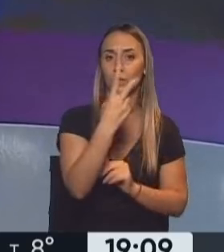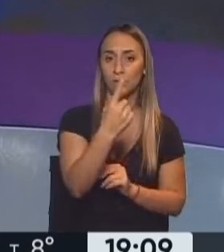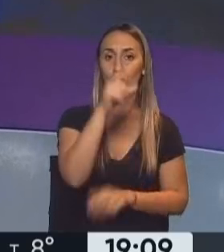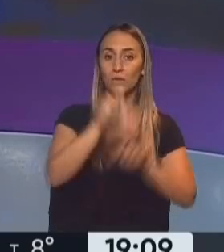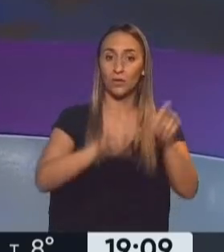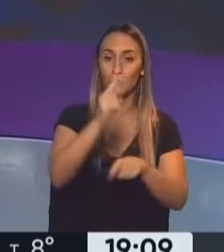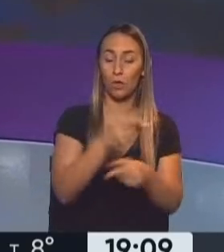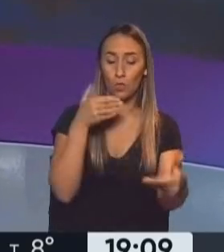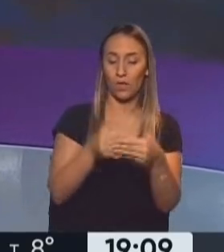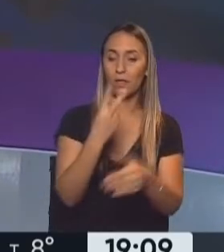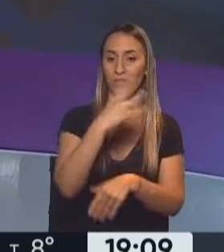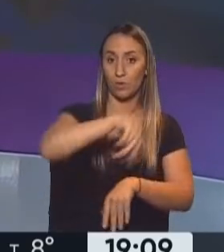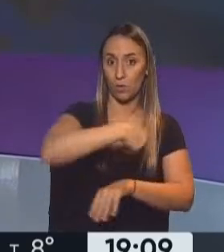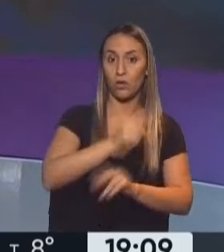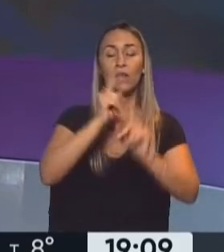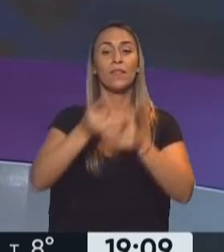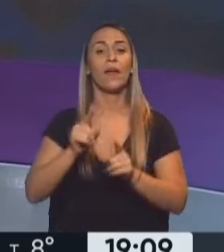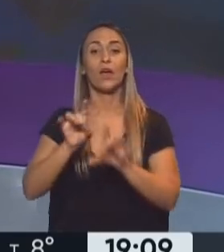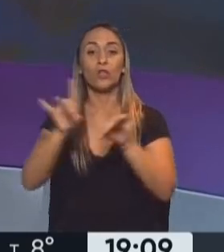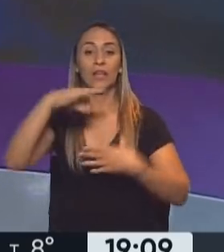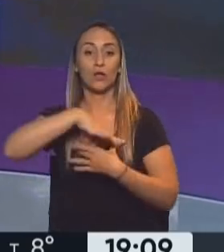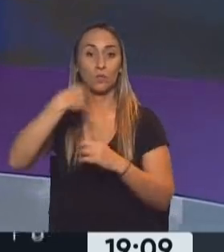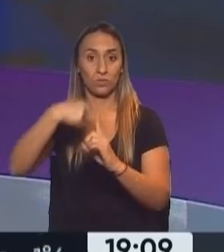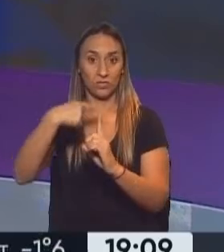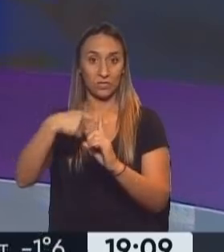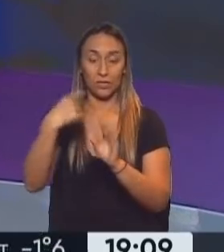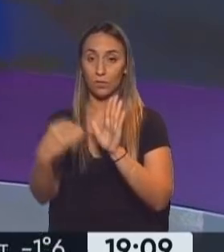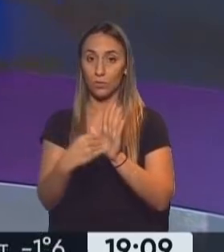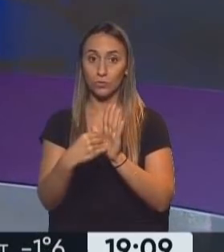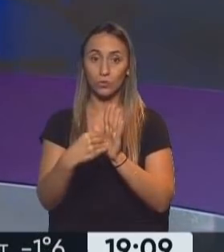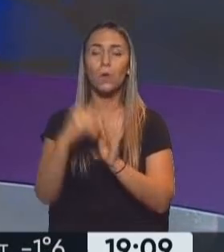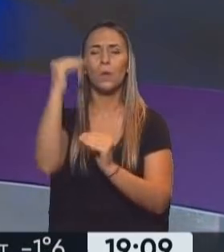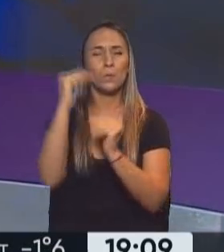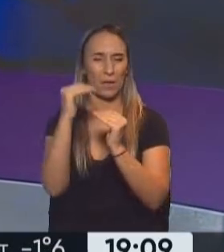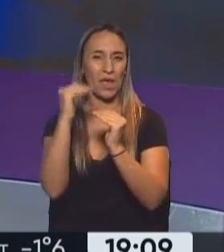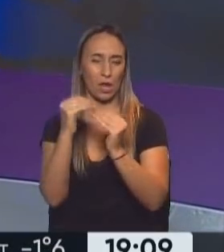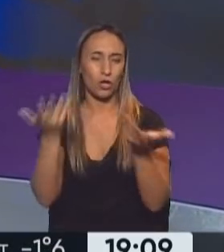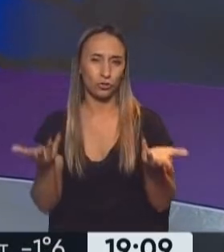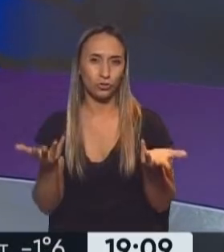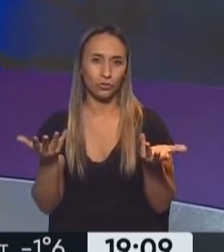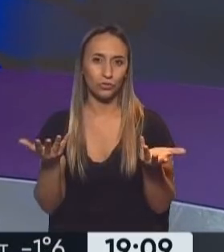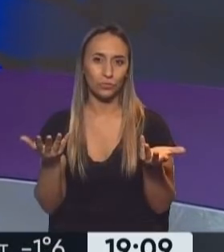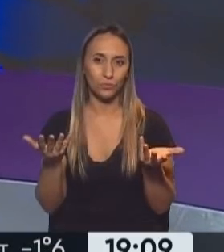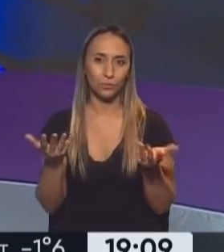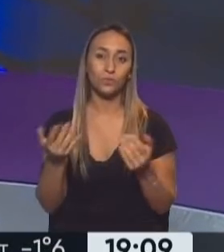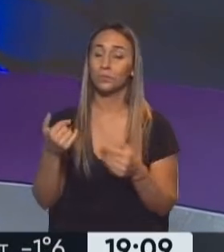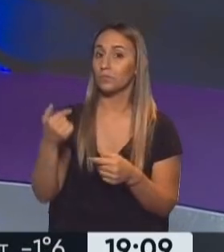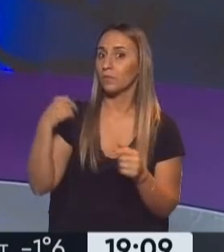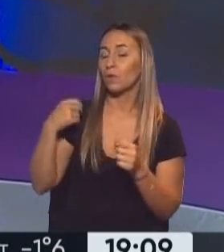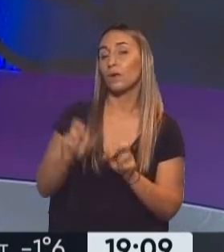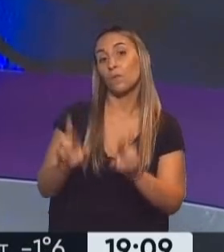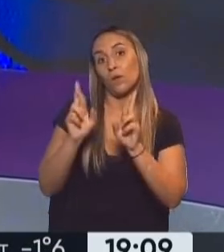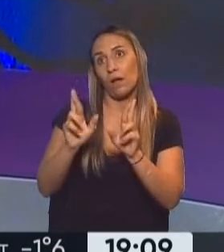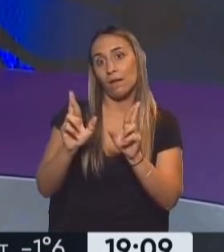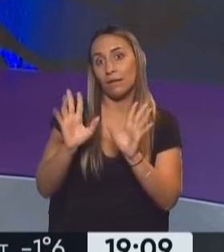últimas 24 horas y en lo que refiere a contagios, sigue marcando más bajos los contagios por estos días,